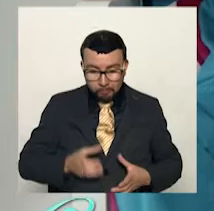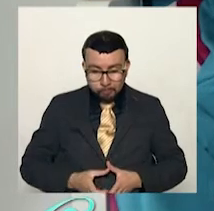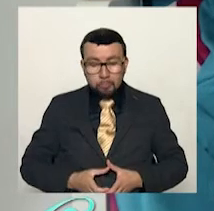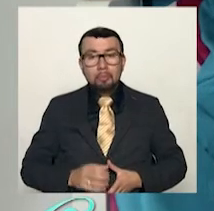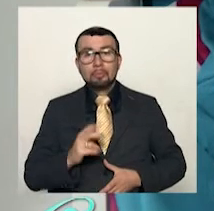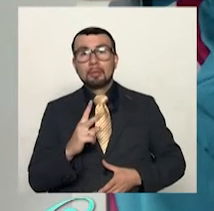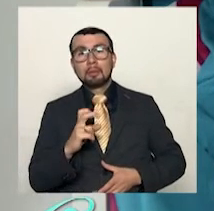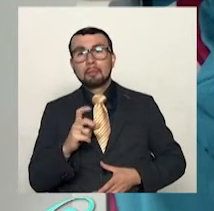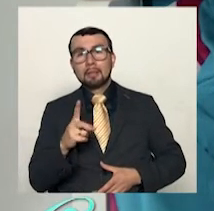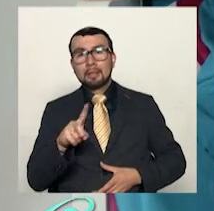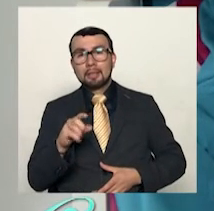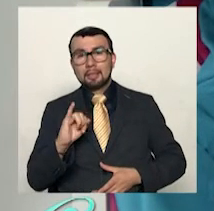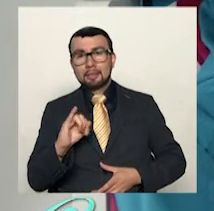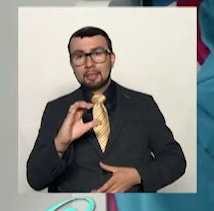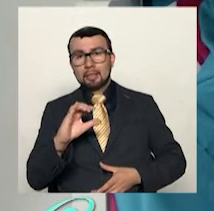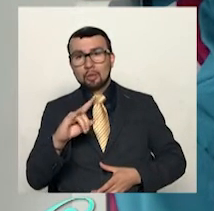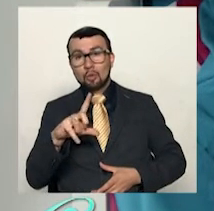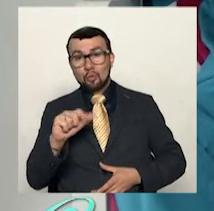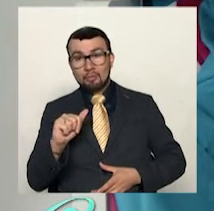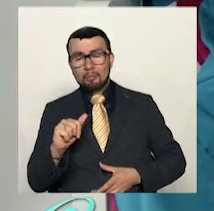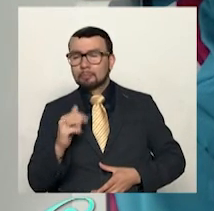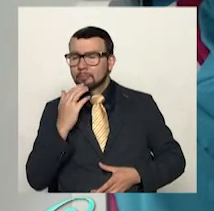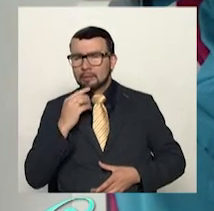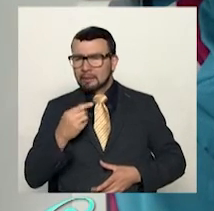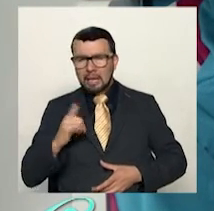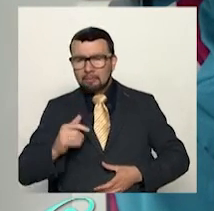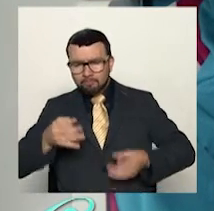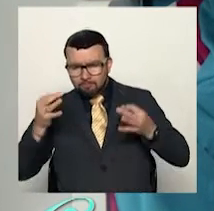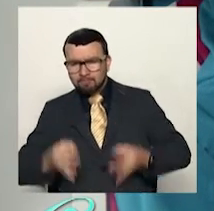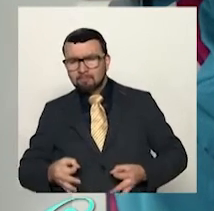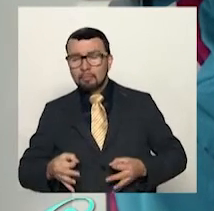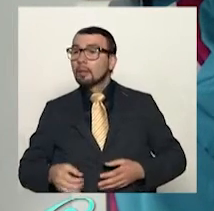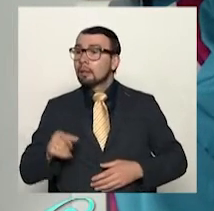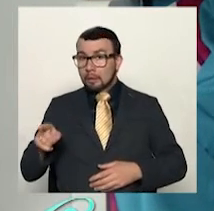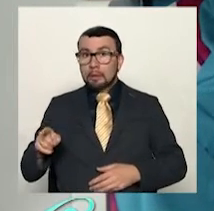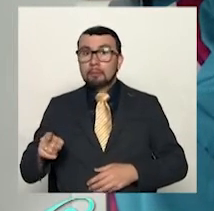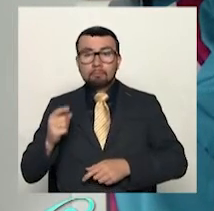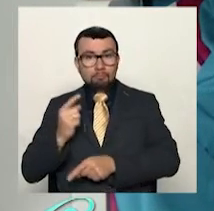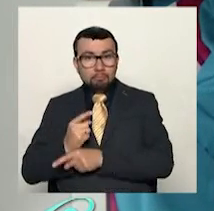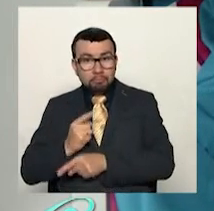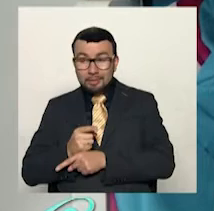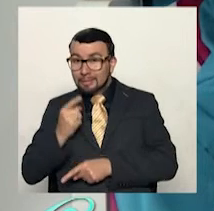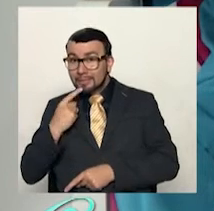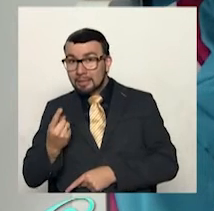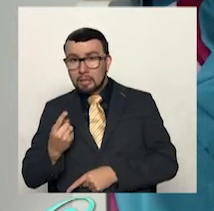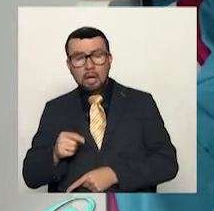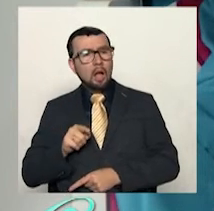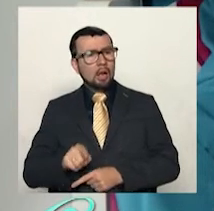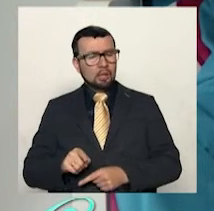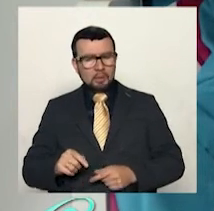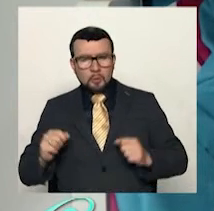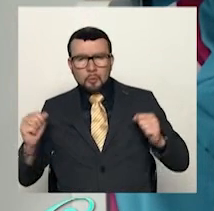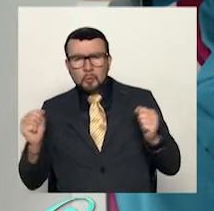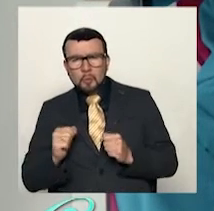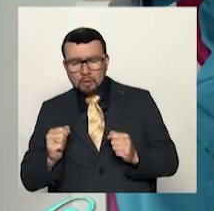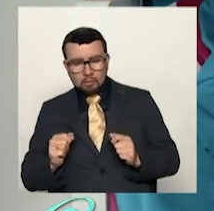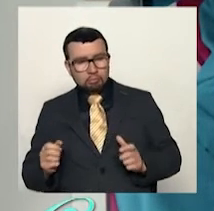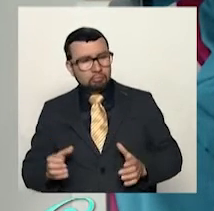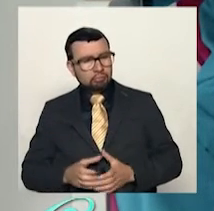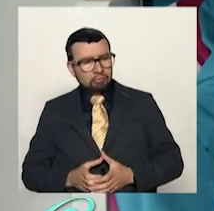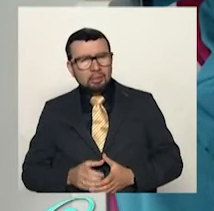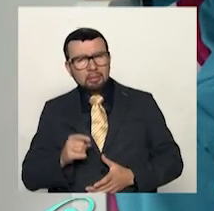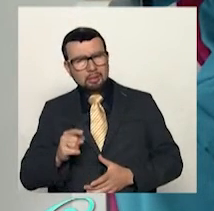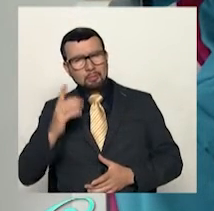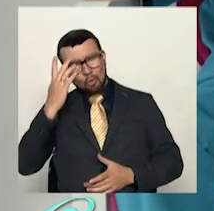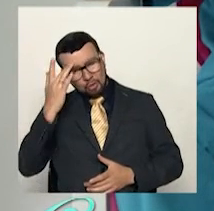diagnóstico, los cirujanos en urgencias, y estamos rotábamos con ellos, nos decían, enfríen la vesícula, pero porque ellos sabían que era una